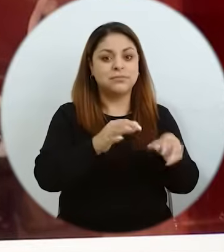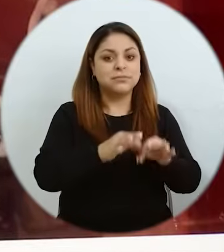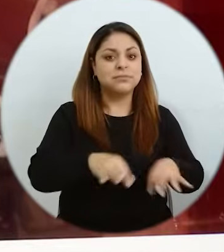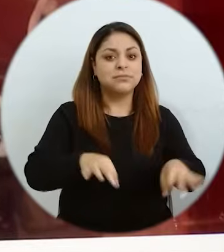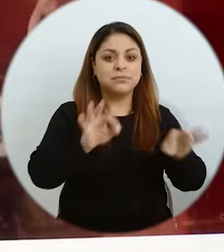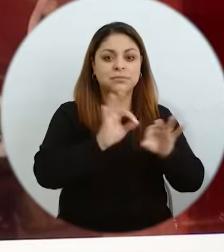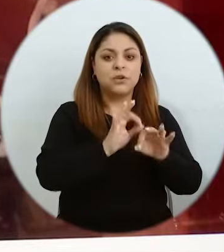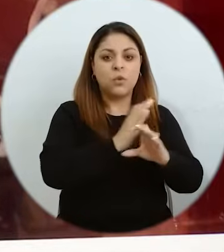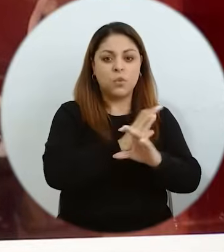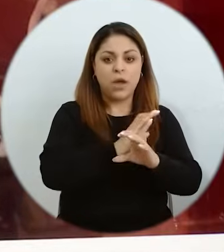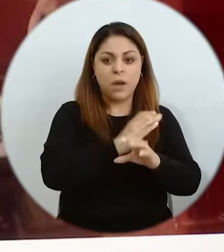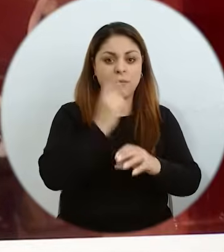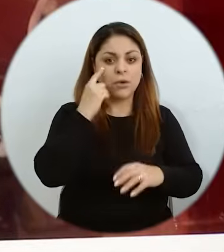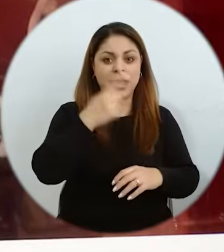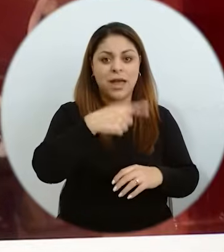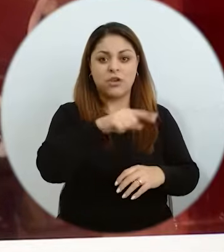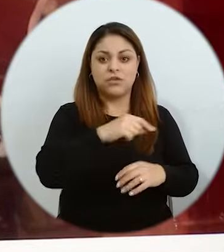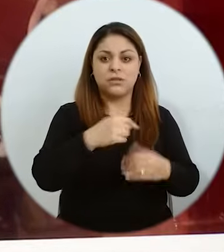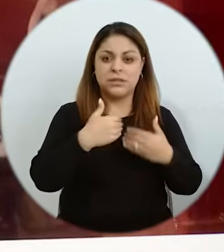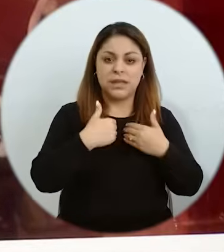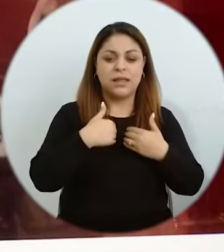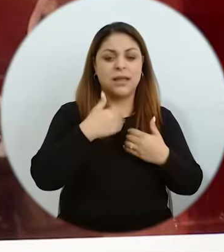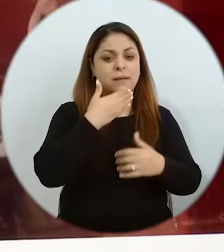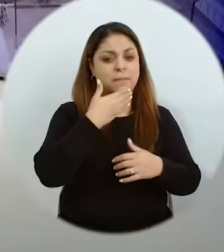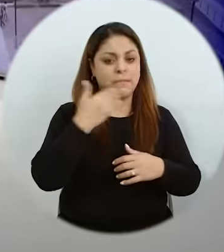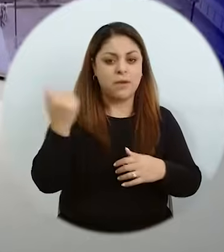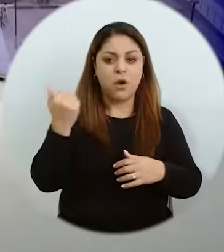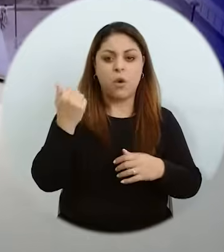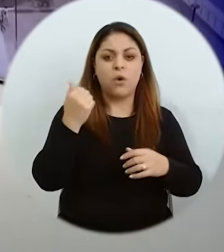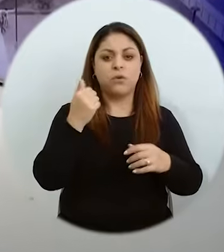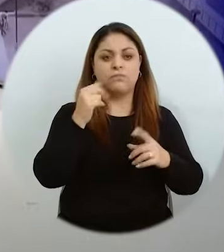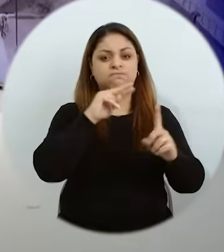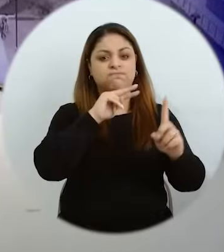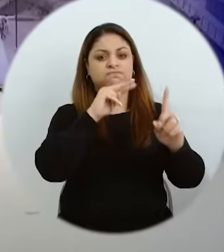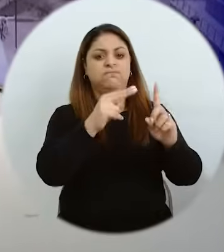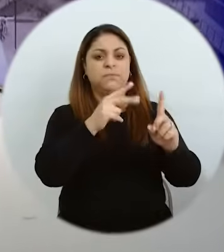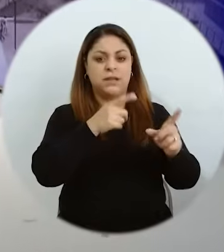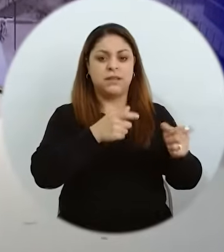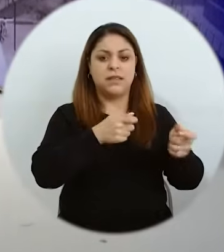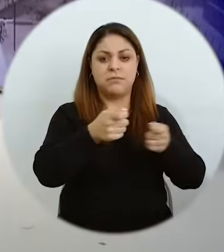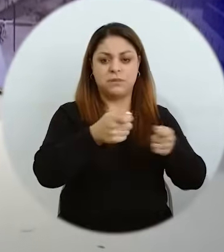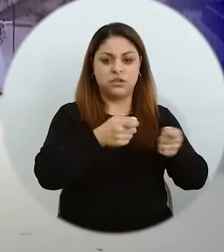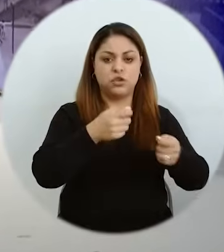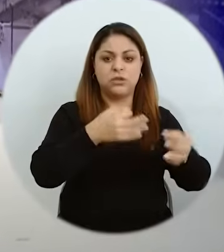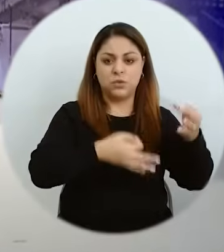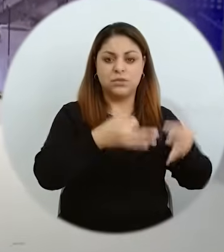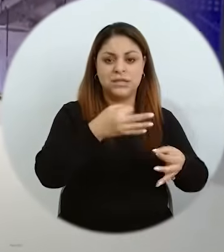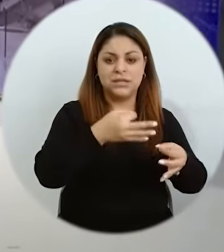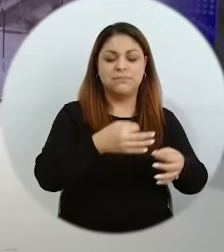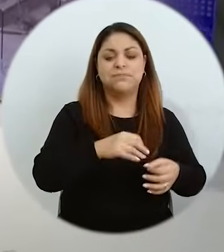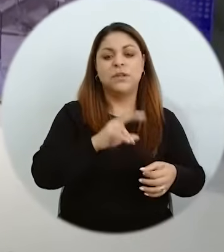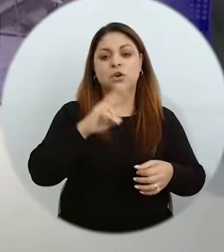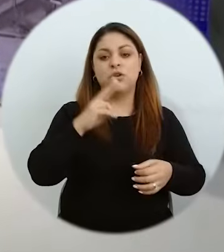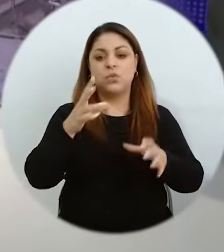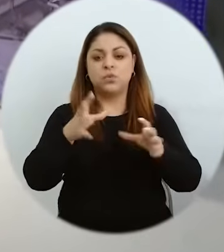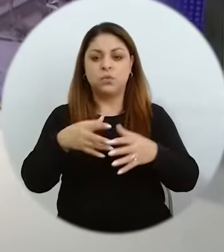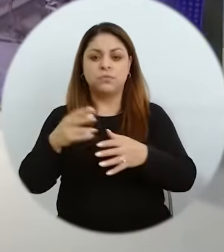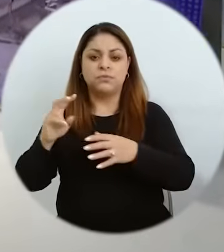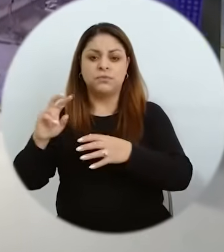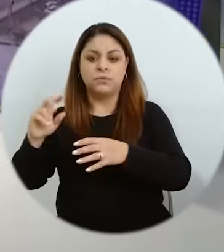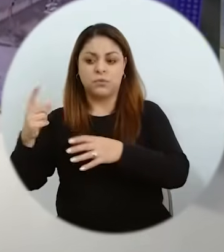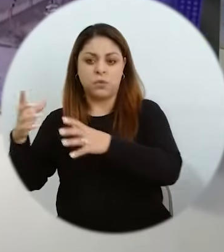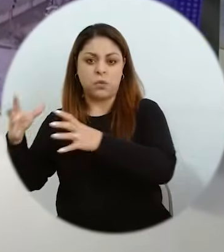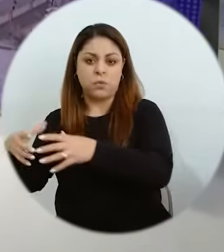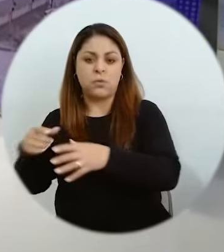muy importante cuidarlo, son los que tienen la mejor percepción de la Administración de Justicia. Luego los otros 2 tercios restantes